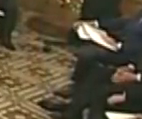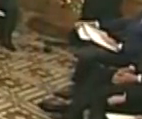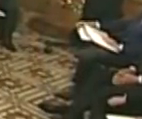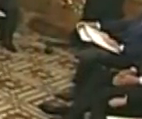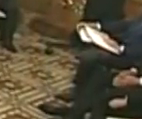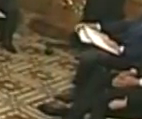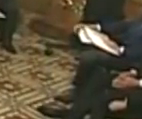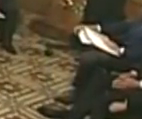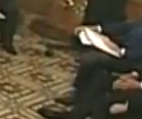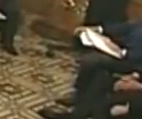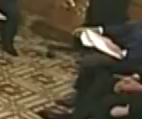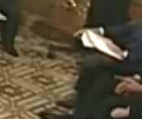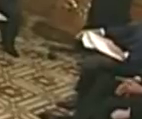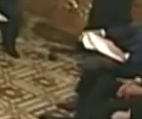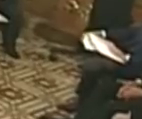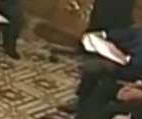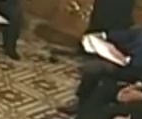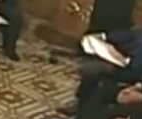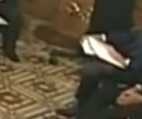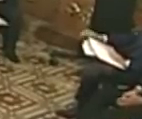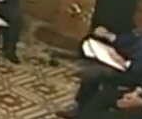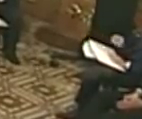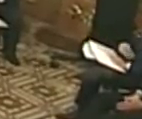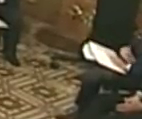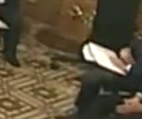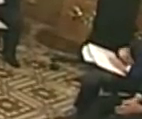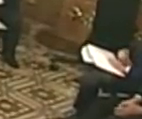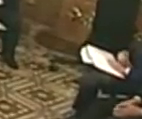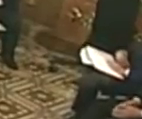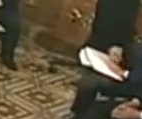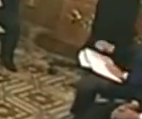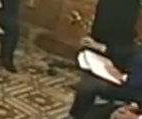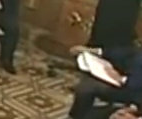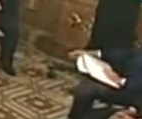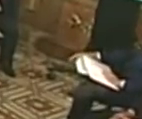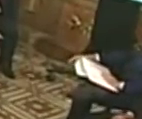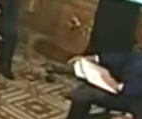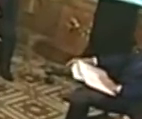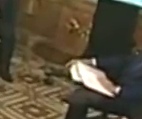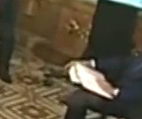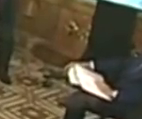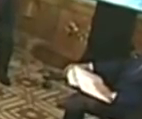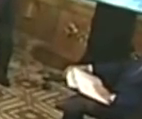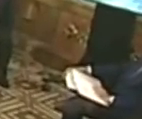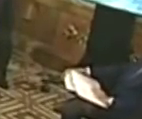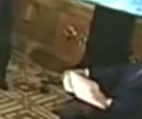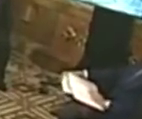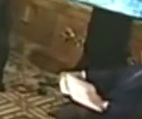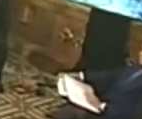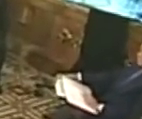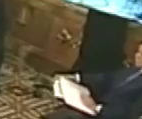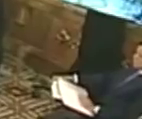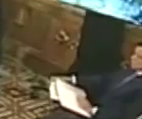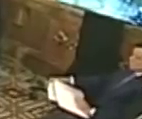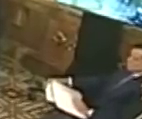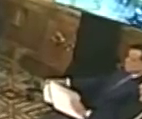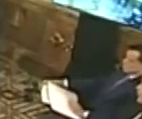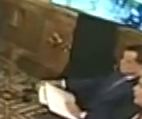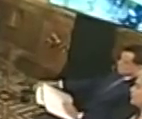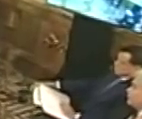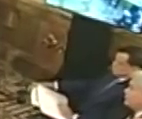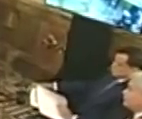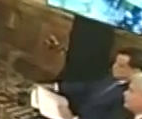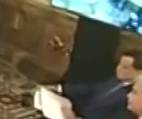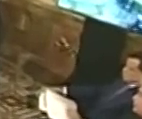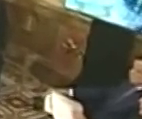especulación. Noviembre 2013, casi 5 años.